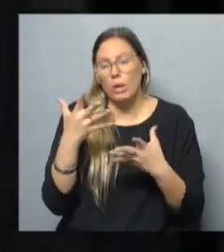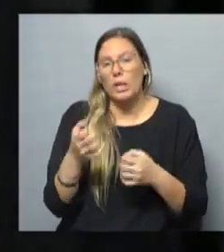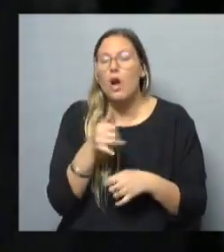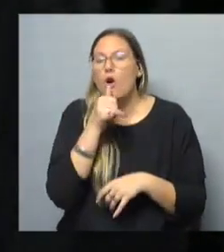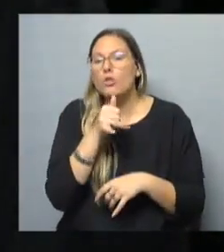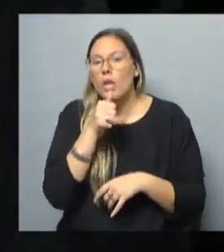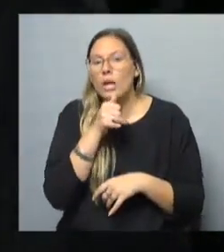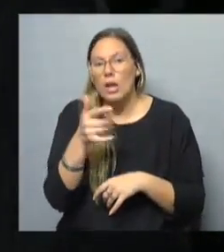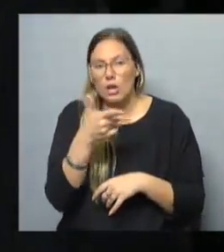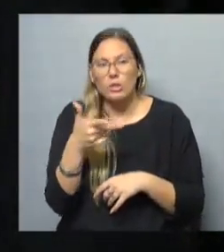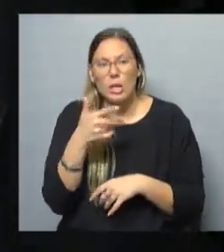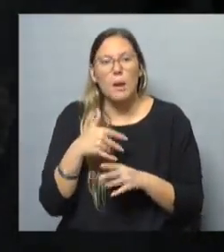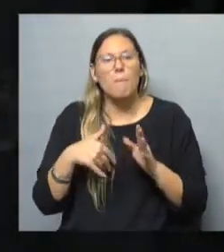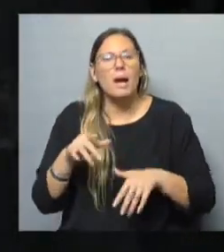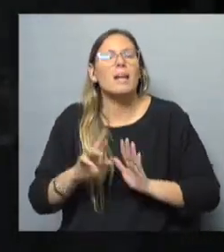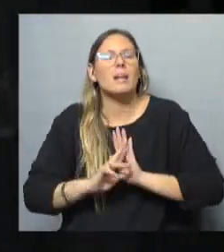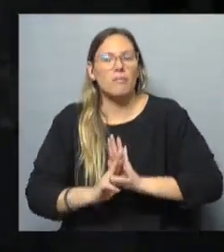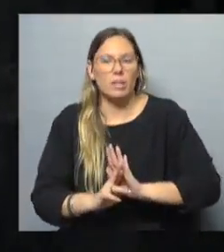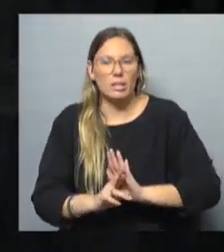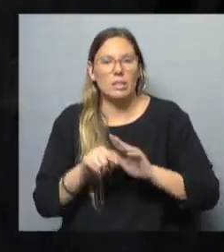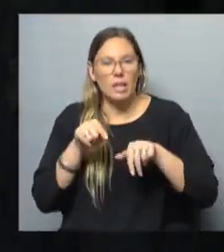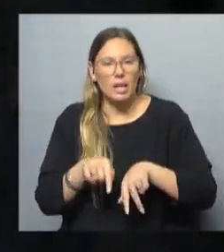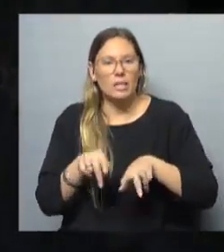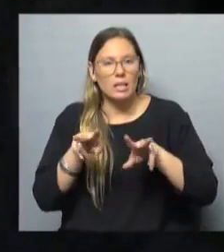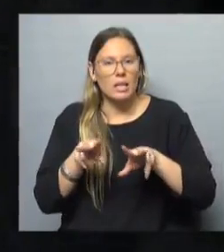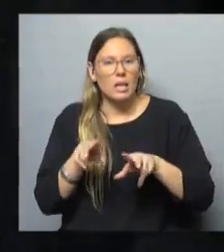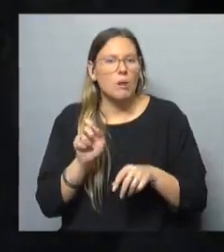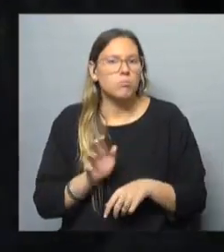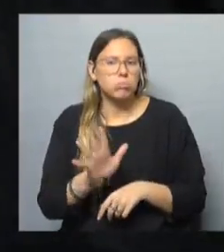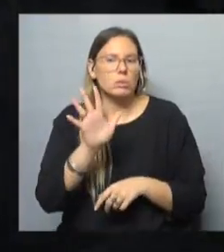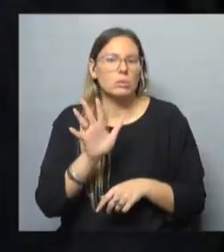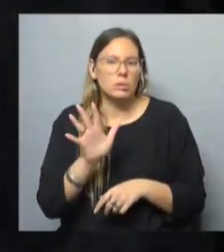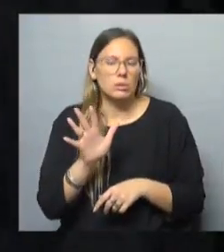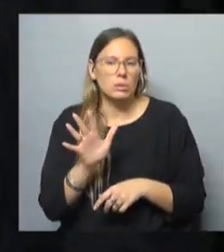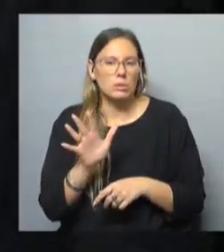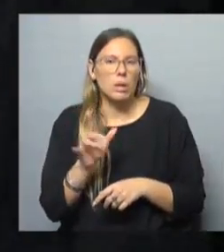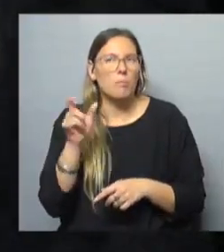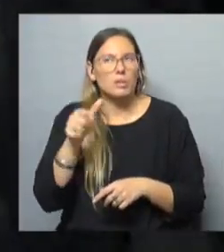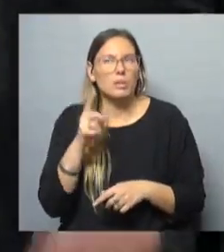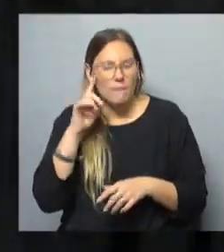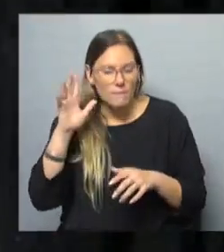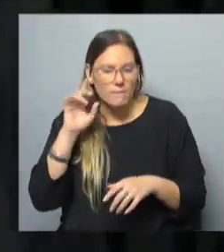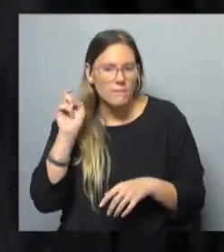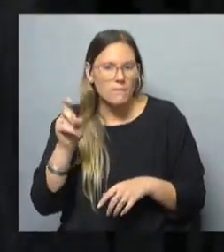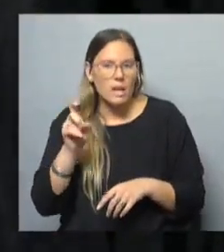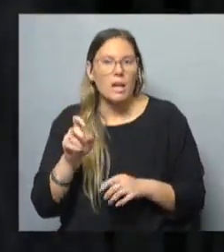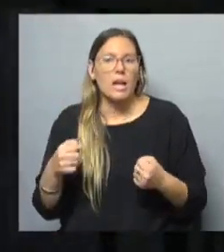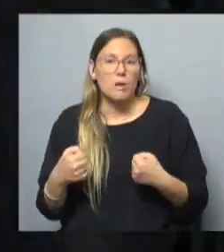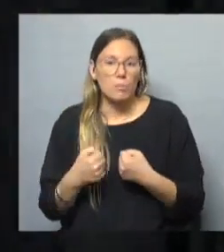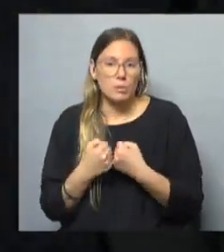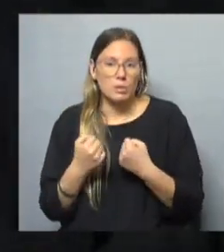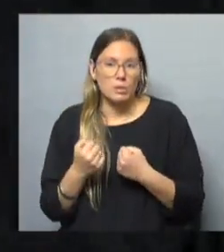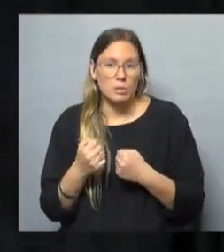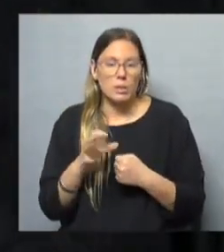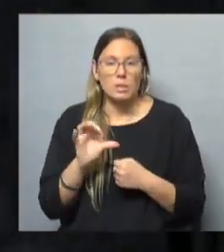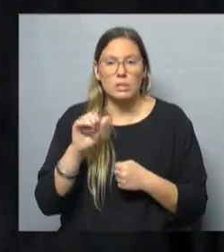contarme, Fede, referentes en cuanto a este género? ¿Tienen así como ídolos? Y en cuanto a la improvisación, yo creo que Simón